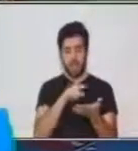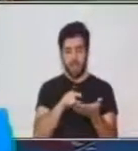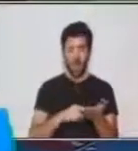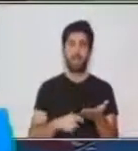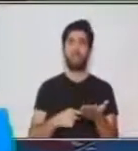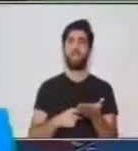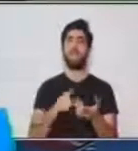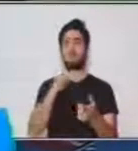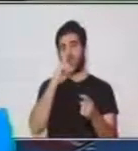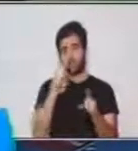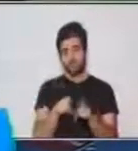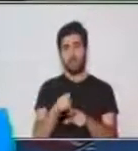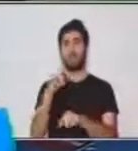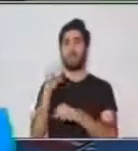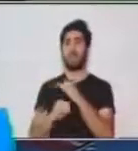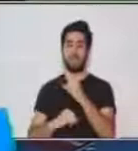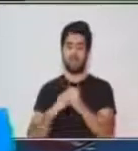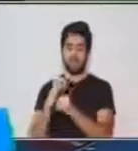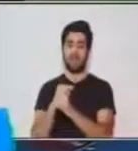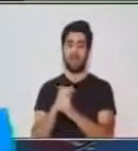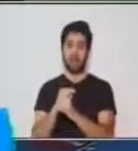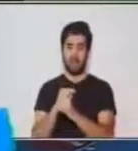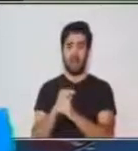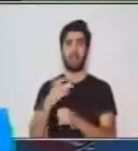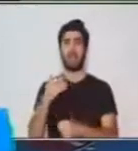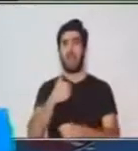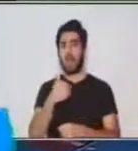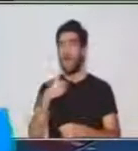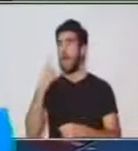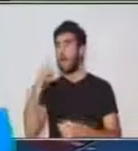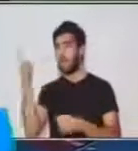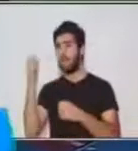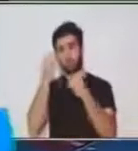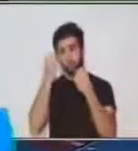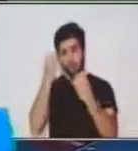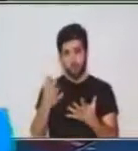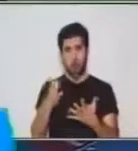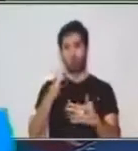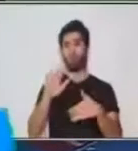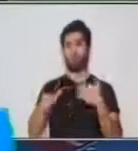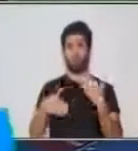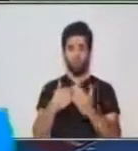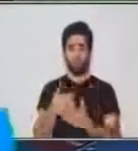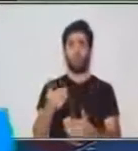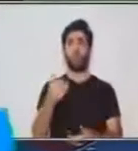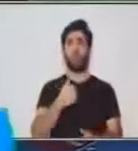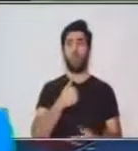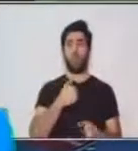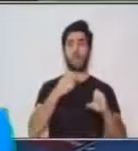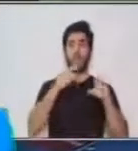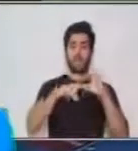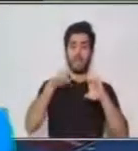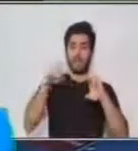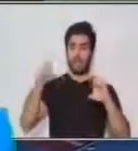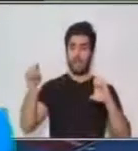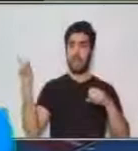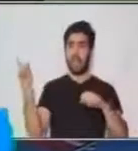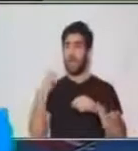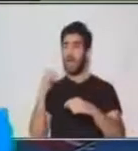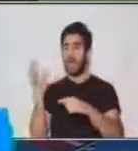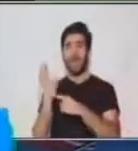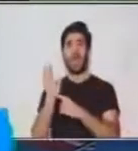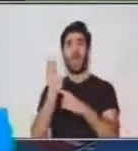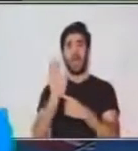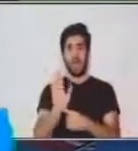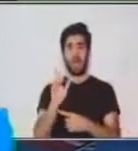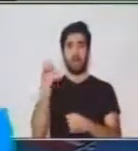en el Internet. Hay datos, hay hechos, hay estadísticas que nos reafirman